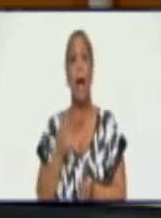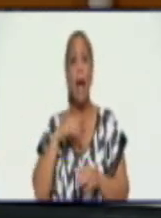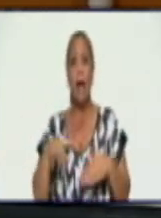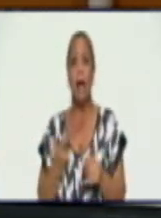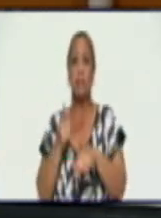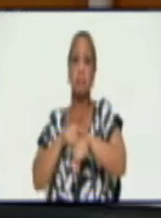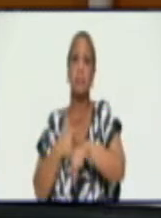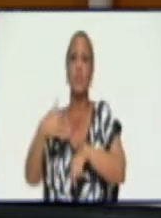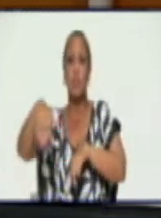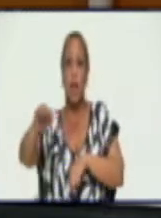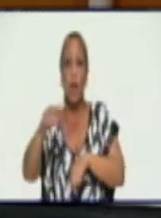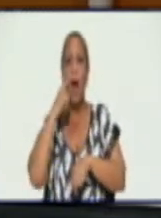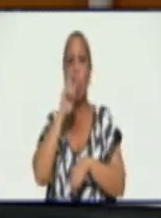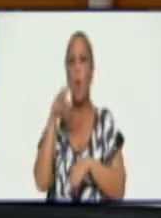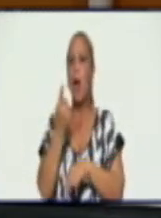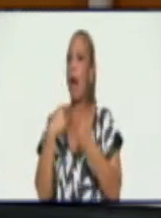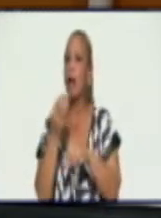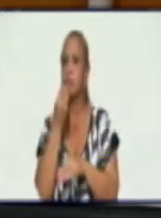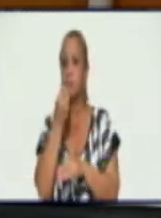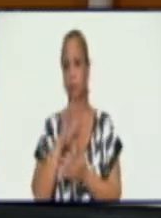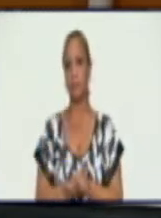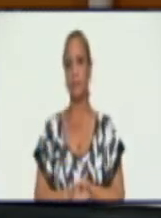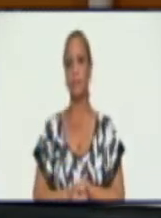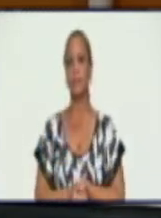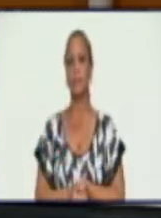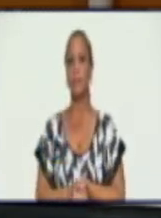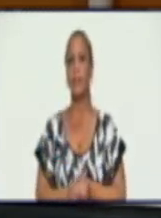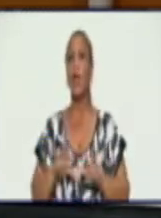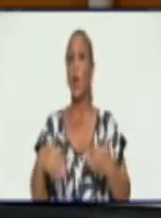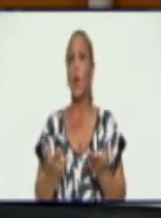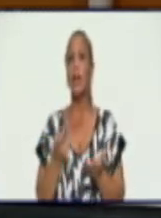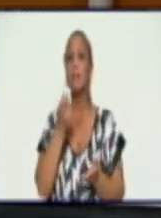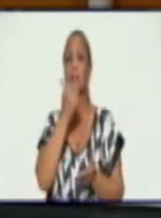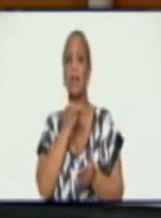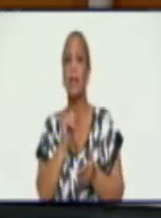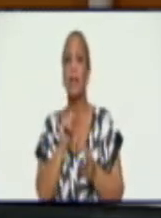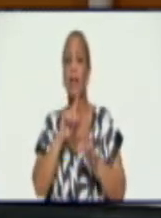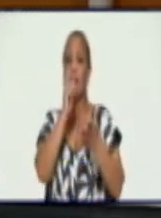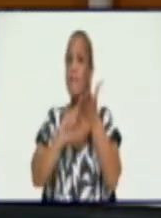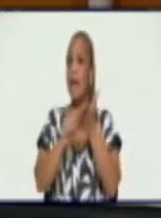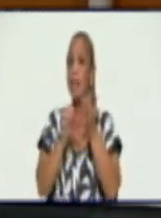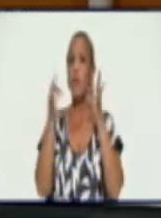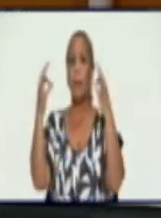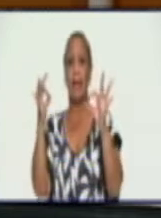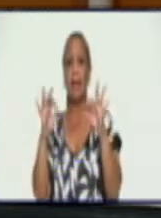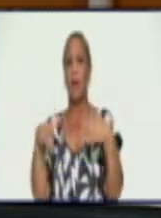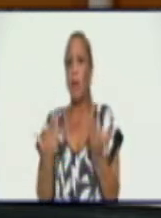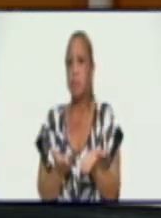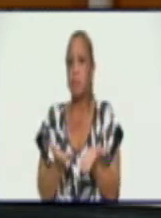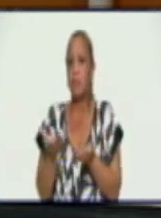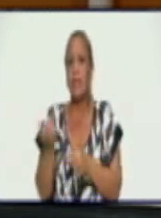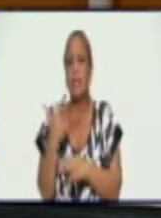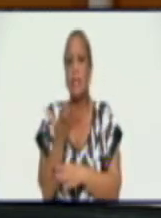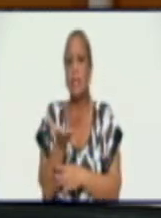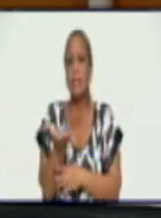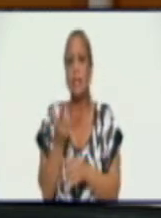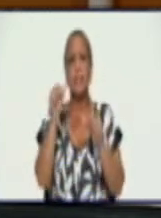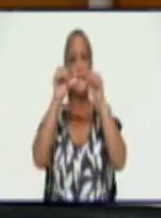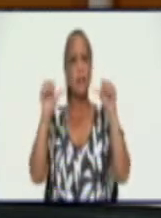se conoce lo que estamos habitando en el falso papeleo que al final no funcionó estamos recabando sistemas de